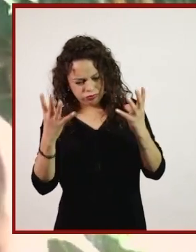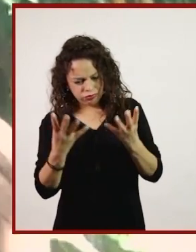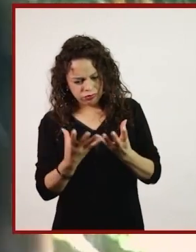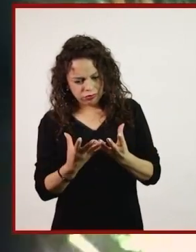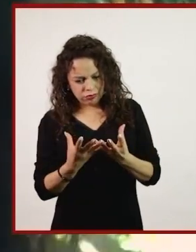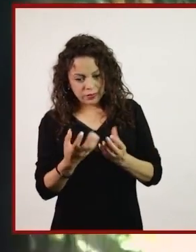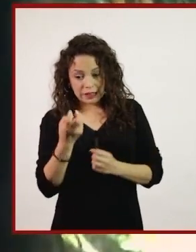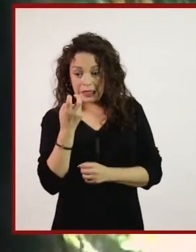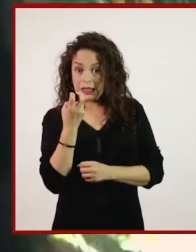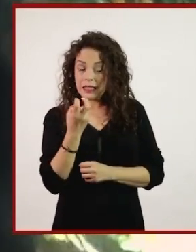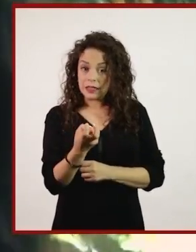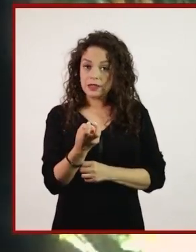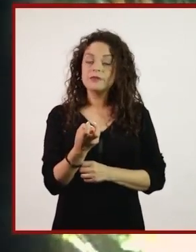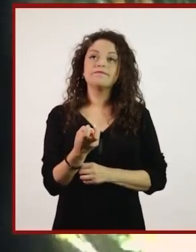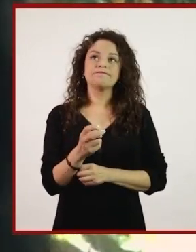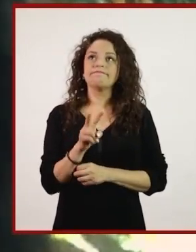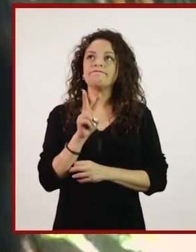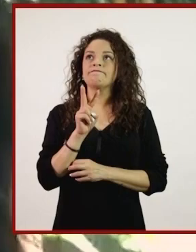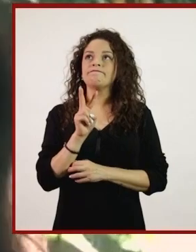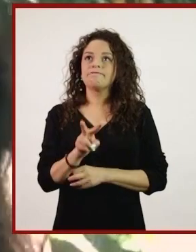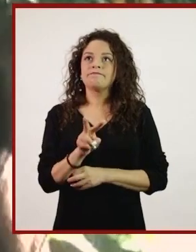pues se convierte ya